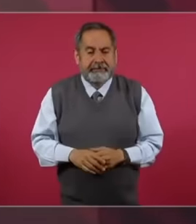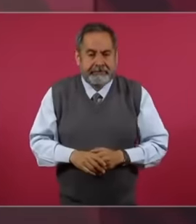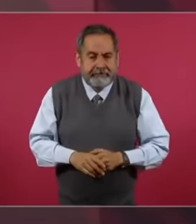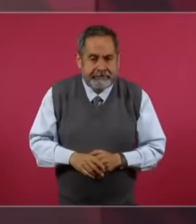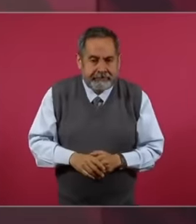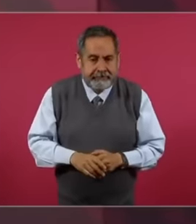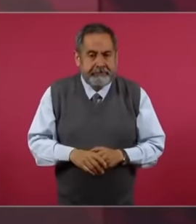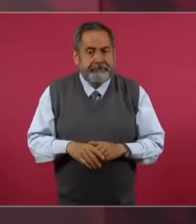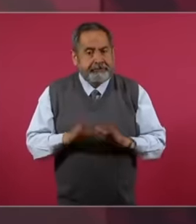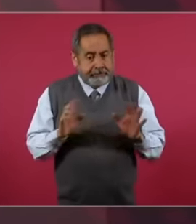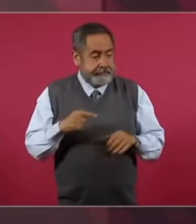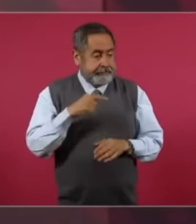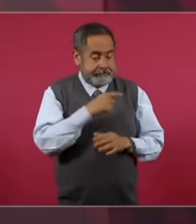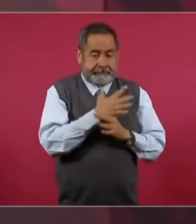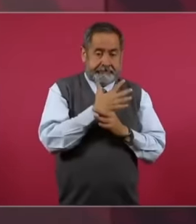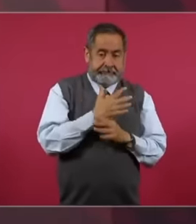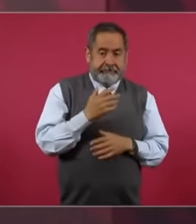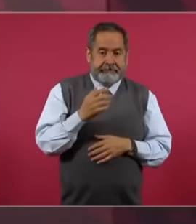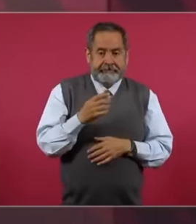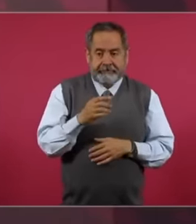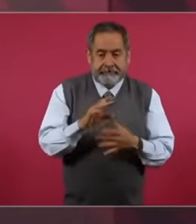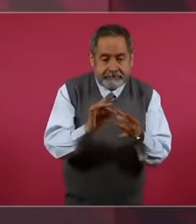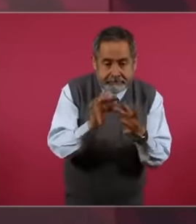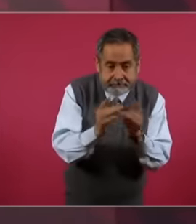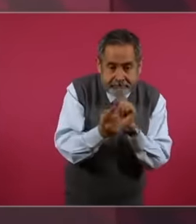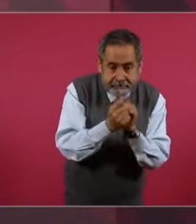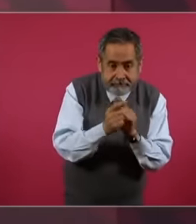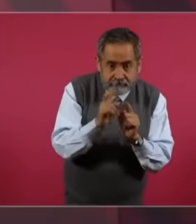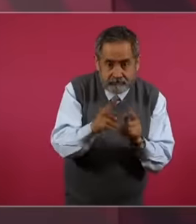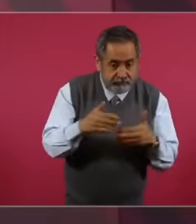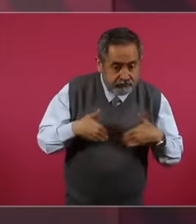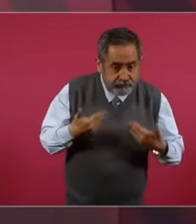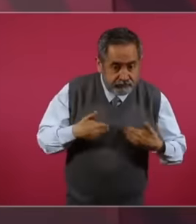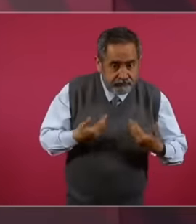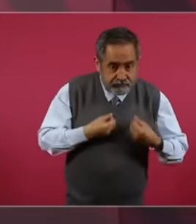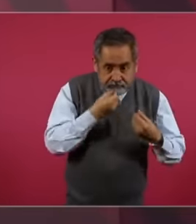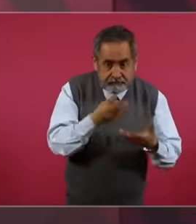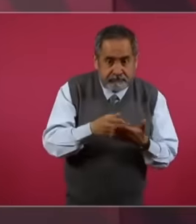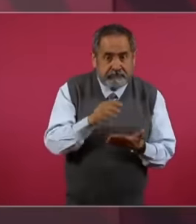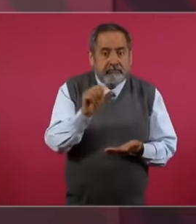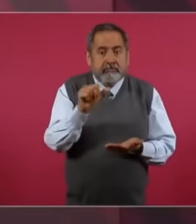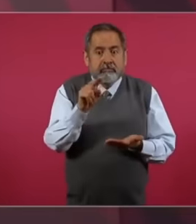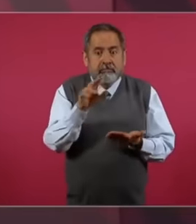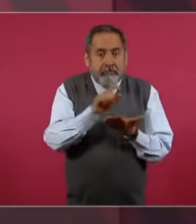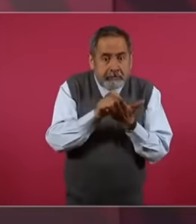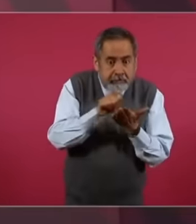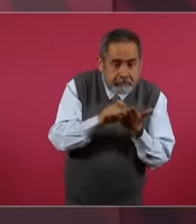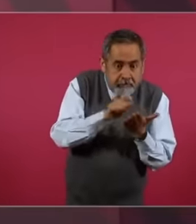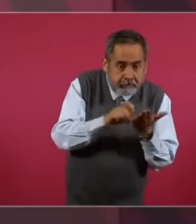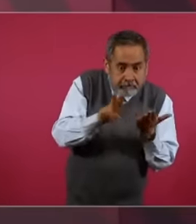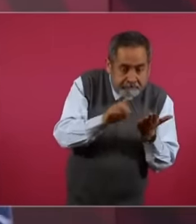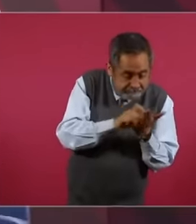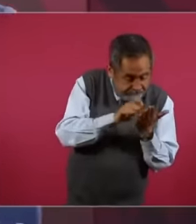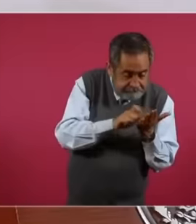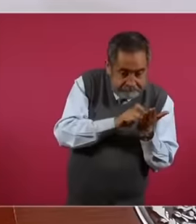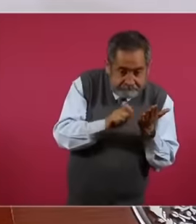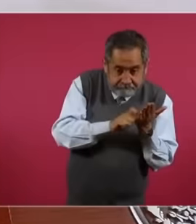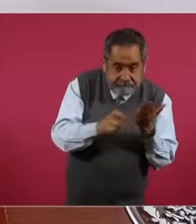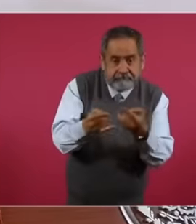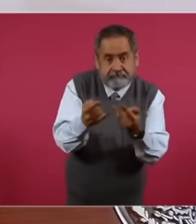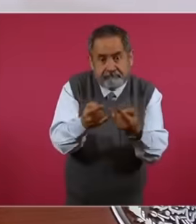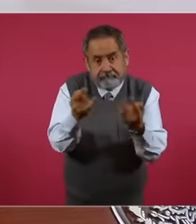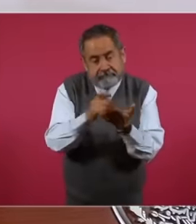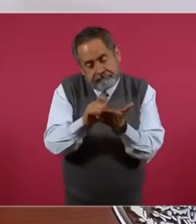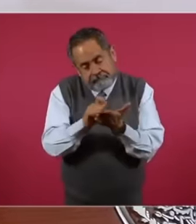según el informante de la señora Anabel. Y